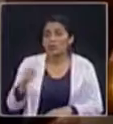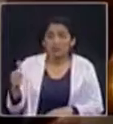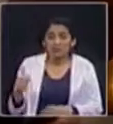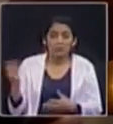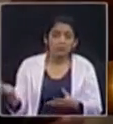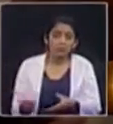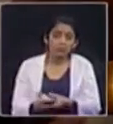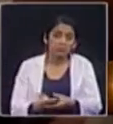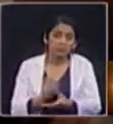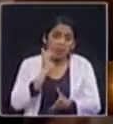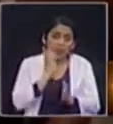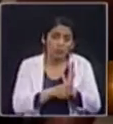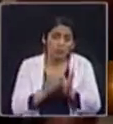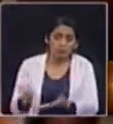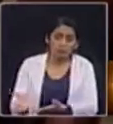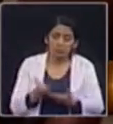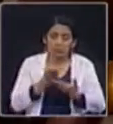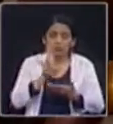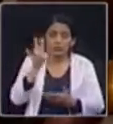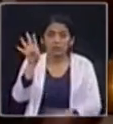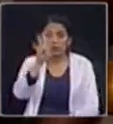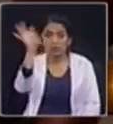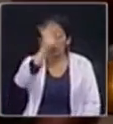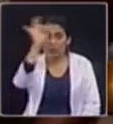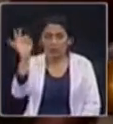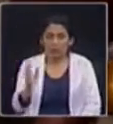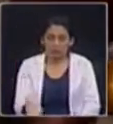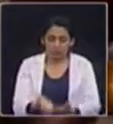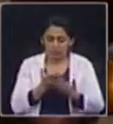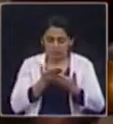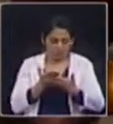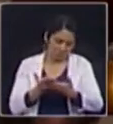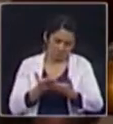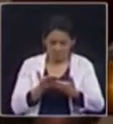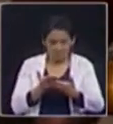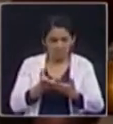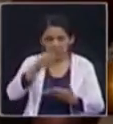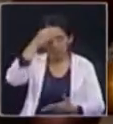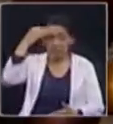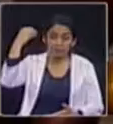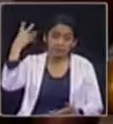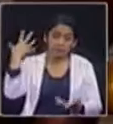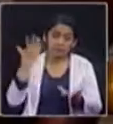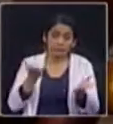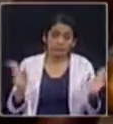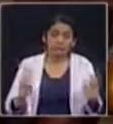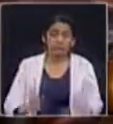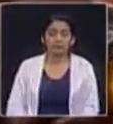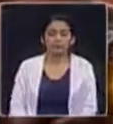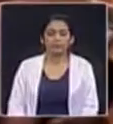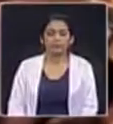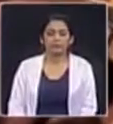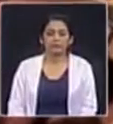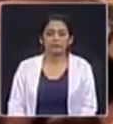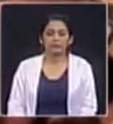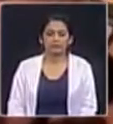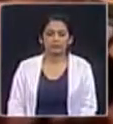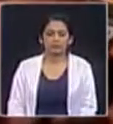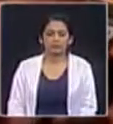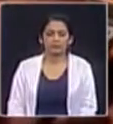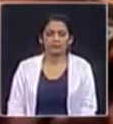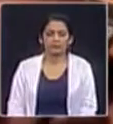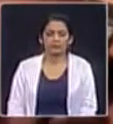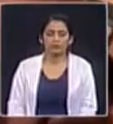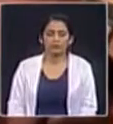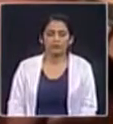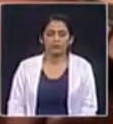que hay un 74% que termina en sentencia condenatoria, un 26% en sentencia absolutoria. De los que están en el